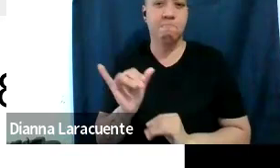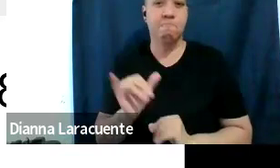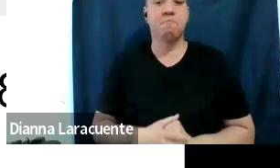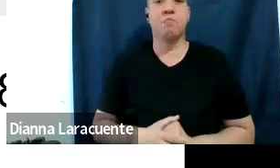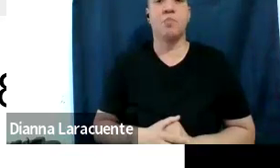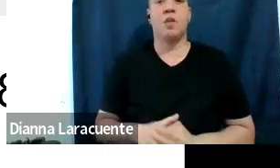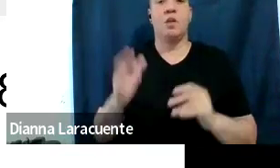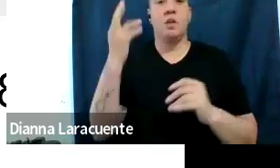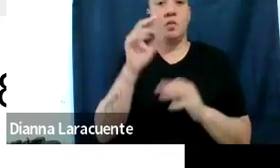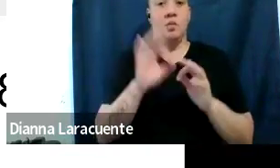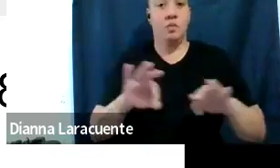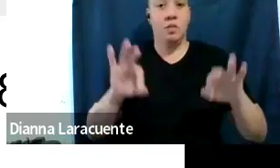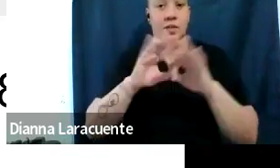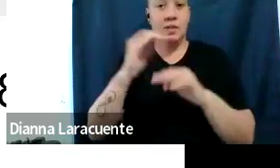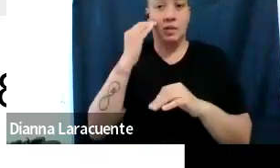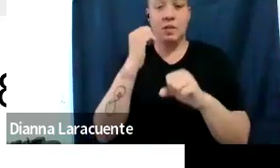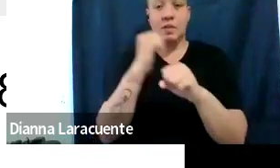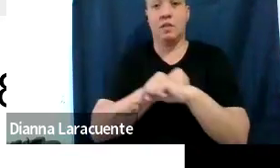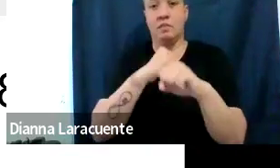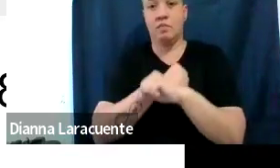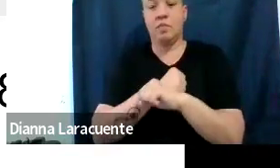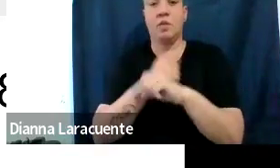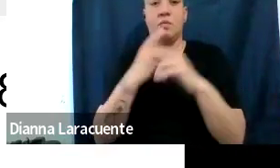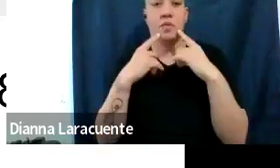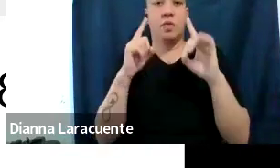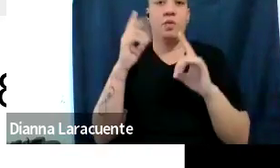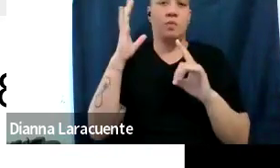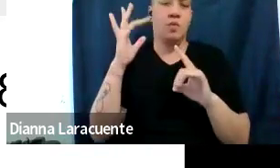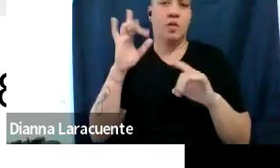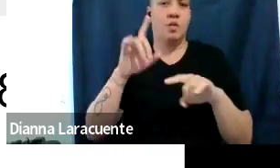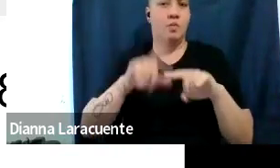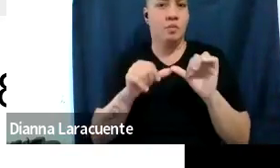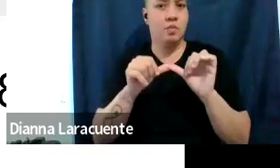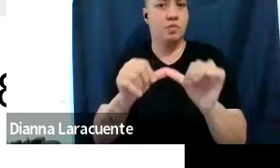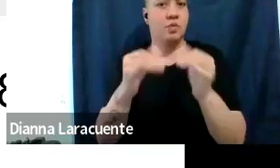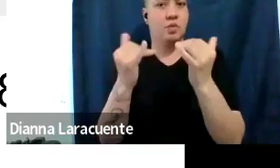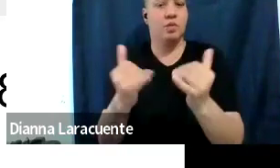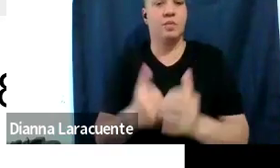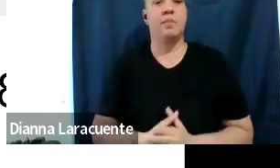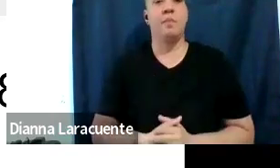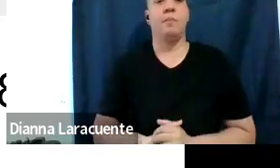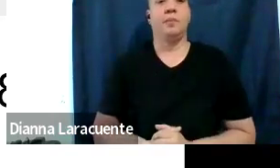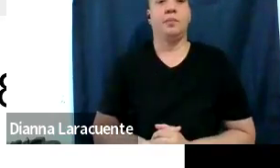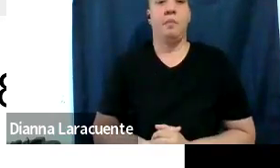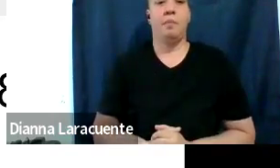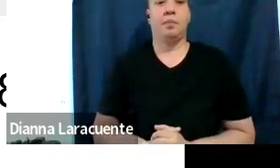es importante conocer esas luchas. Fuimos capaces, ¿por qué no podemos seguir ahora? Sigue